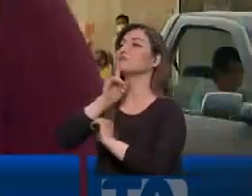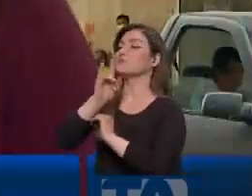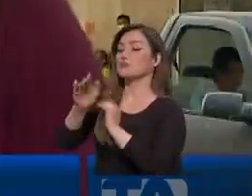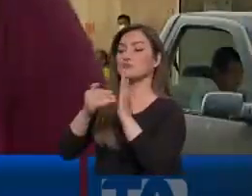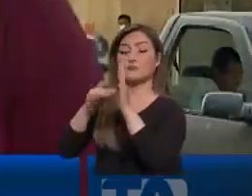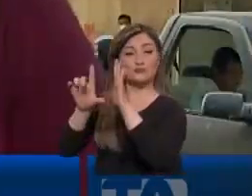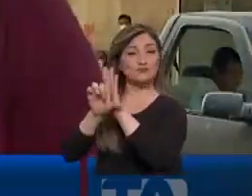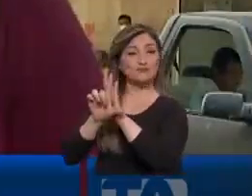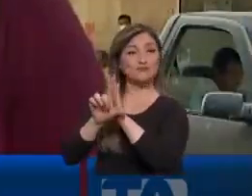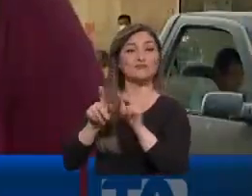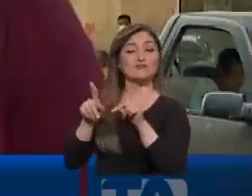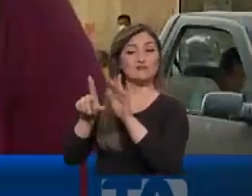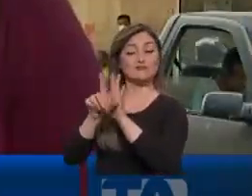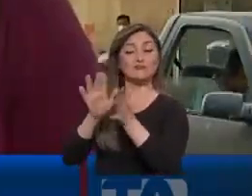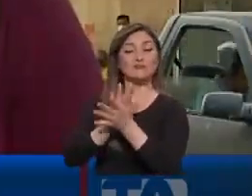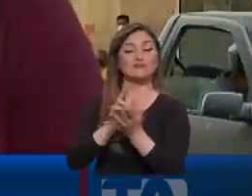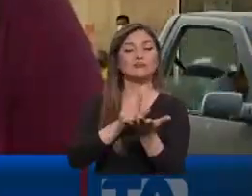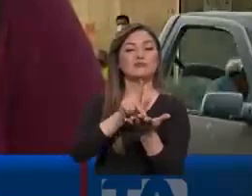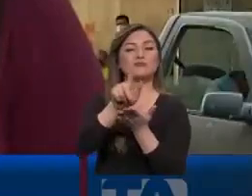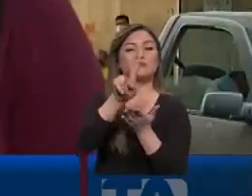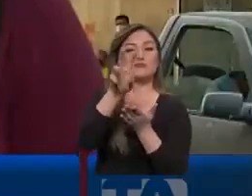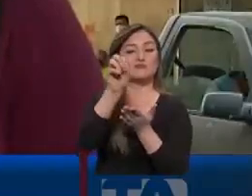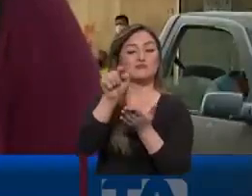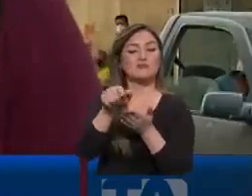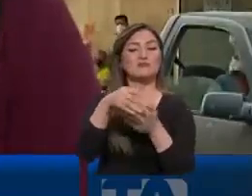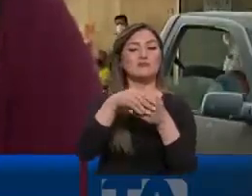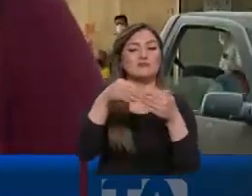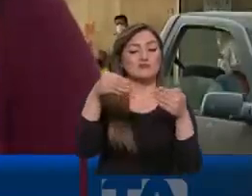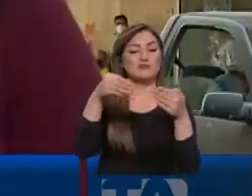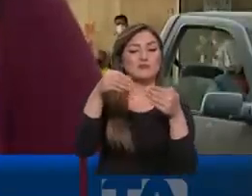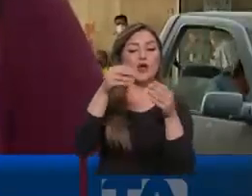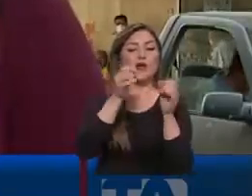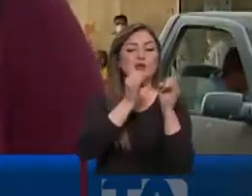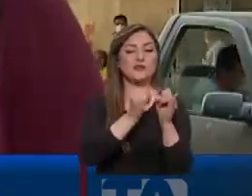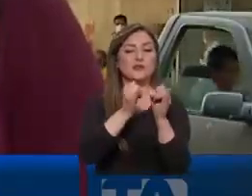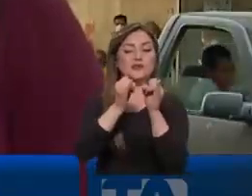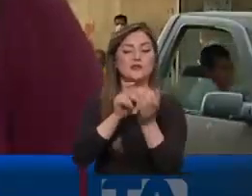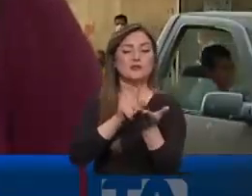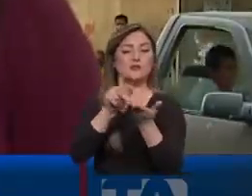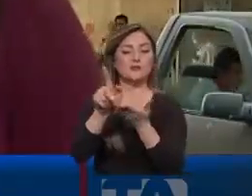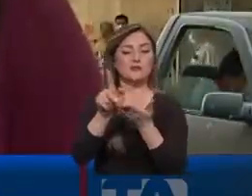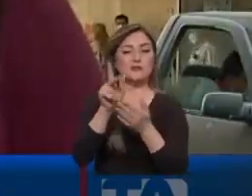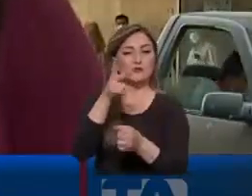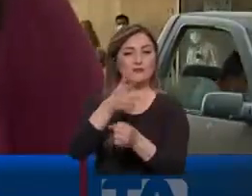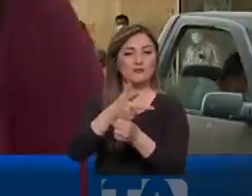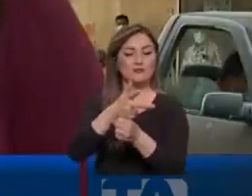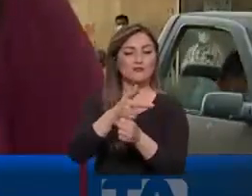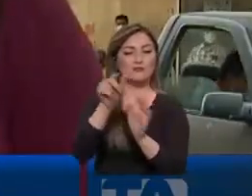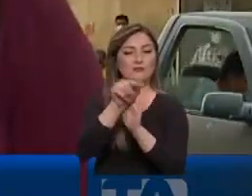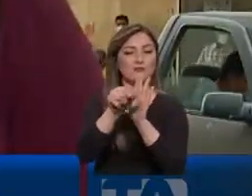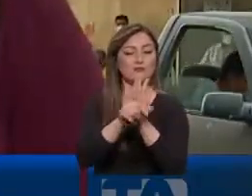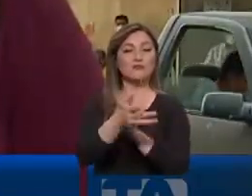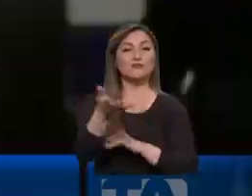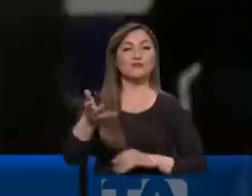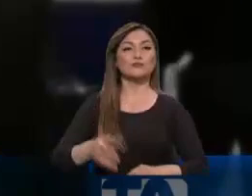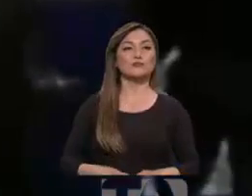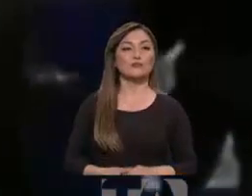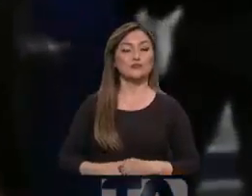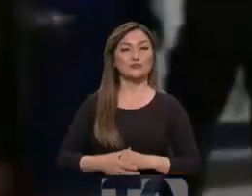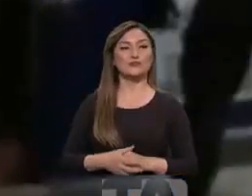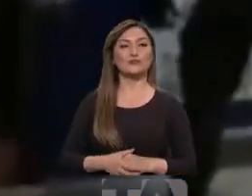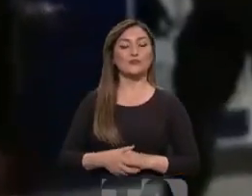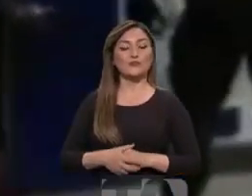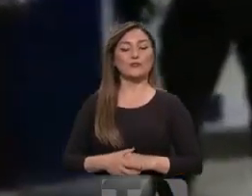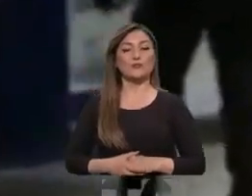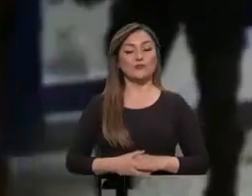Este viaje podría costar hasta $20,000 por persona. Nosotros tenemos todos los detalles.